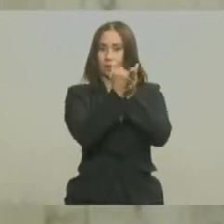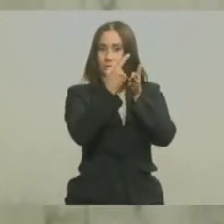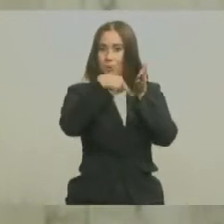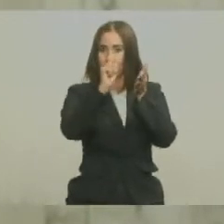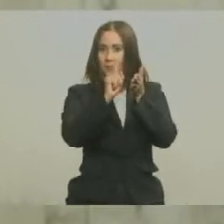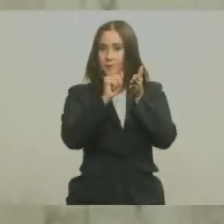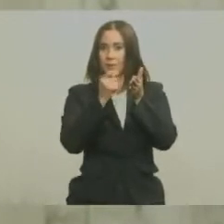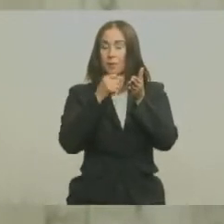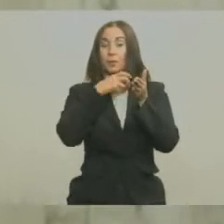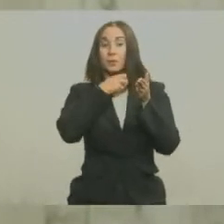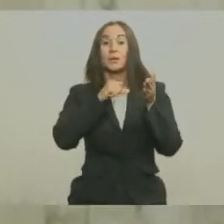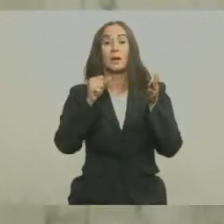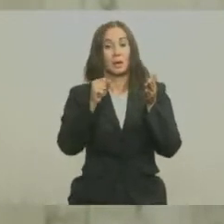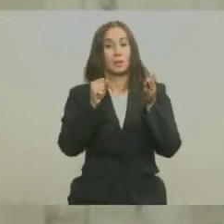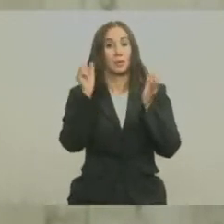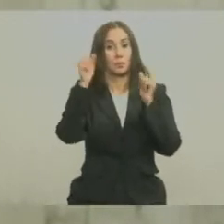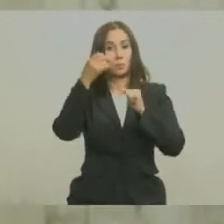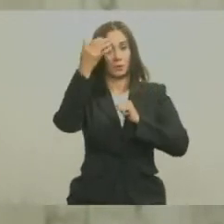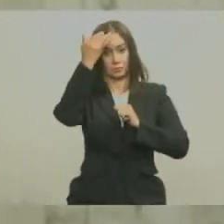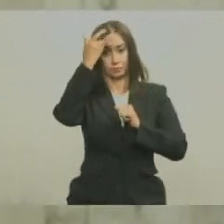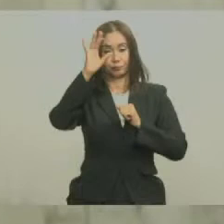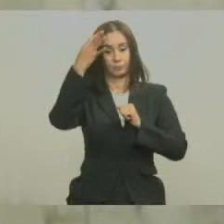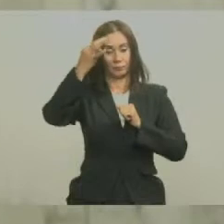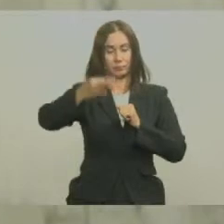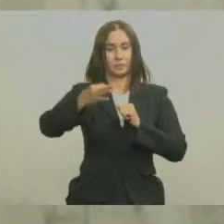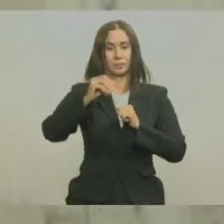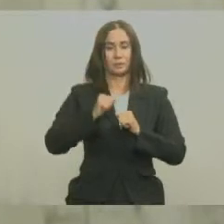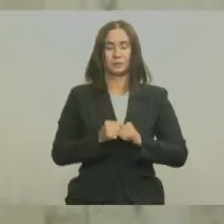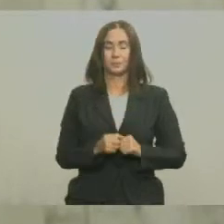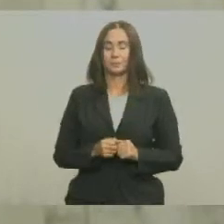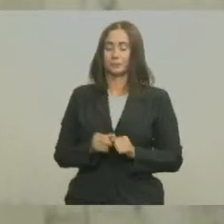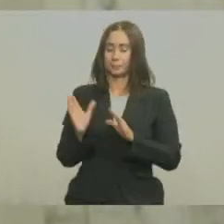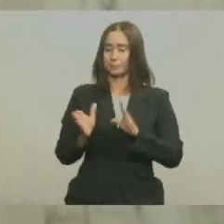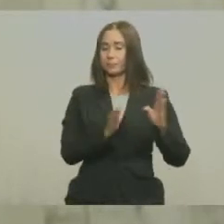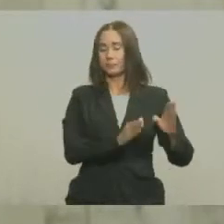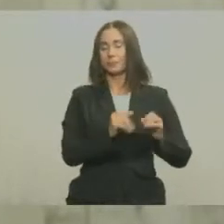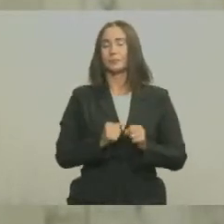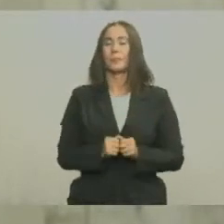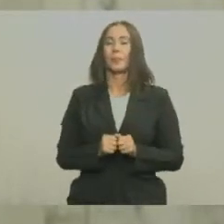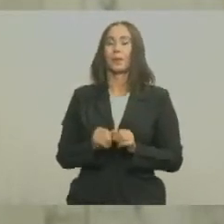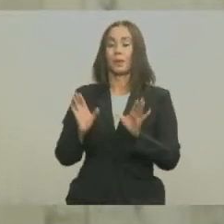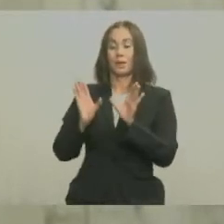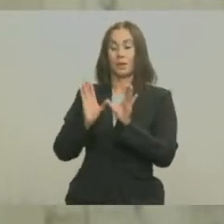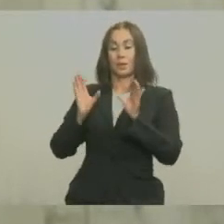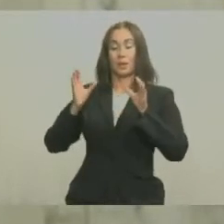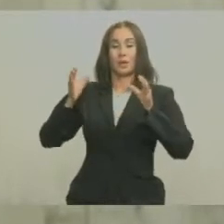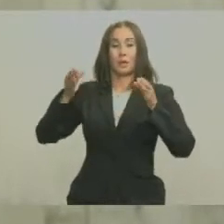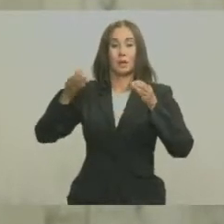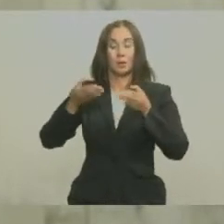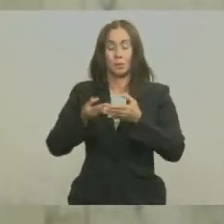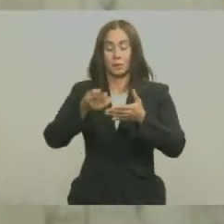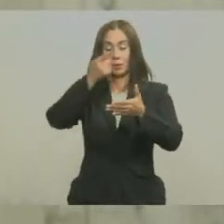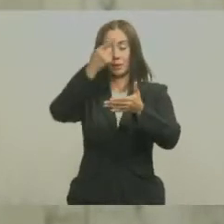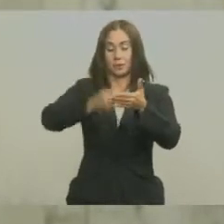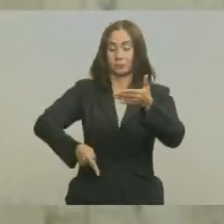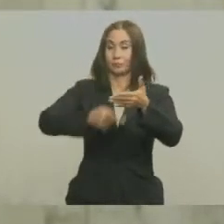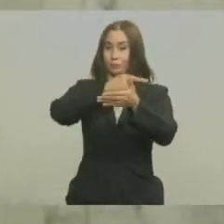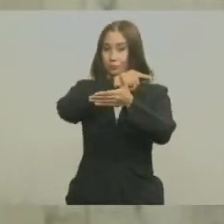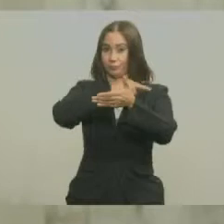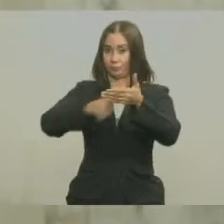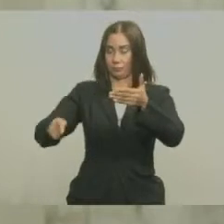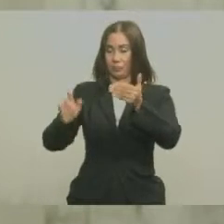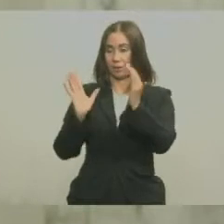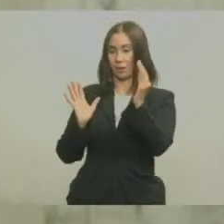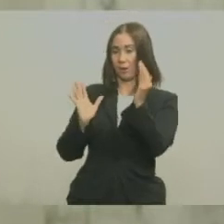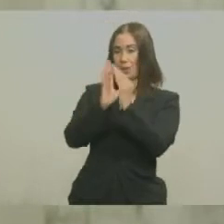de la cita. Por su parte, el Comité para la Eliminación de la Discriminación contra